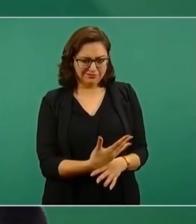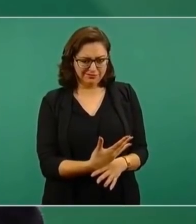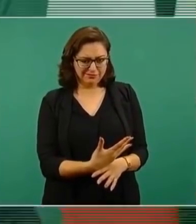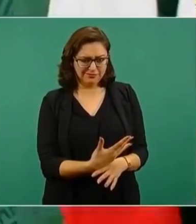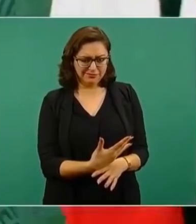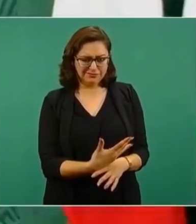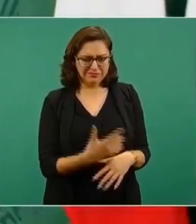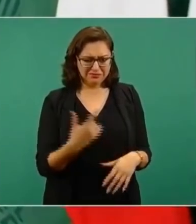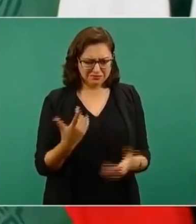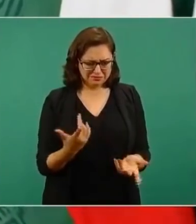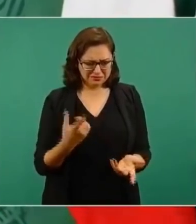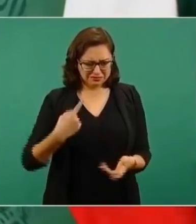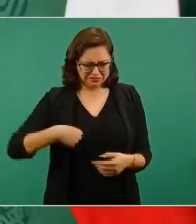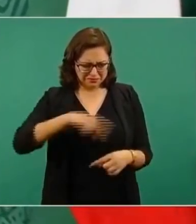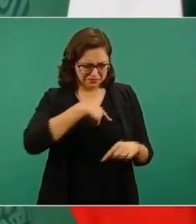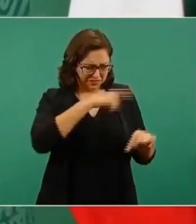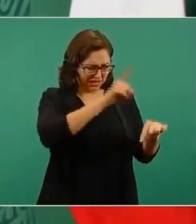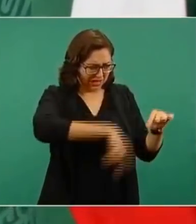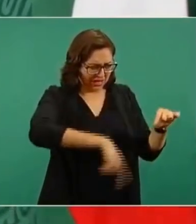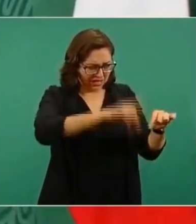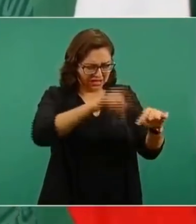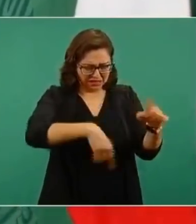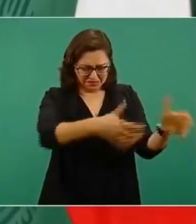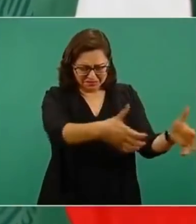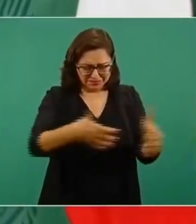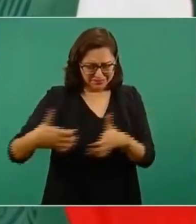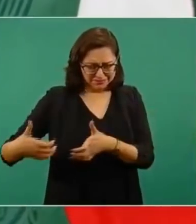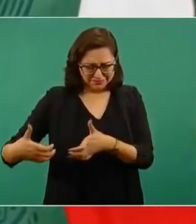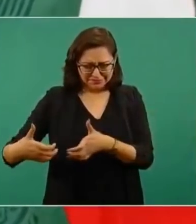de expropiación.